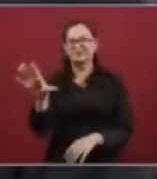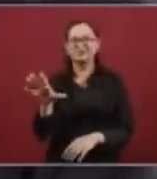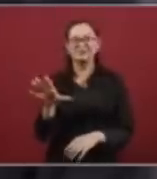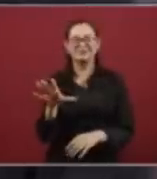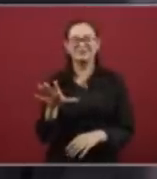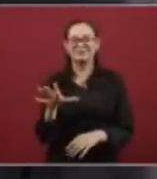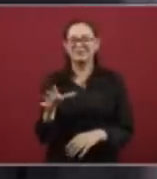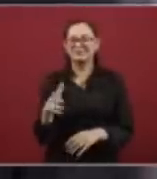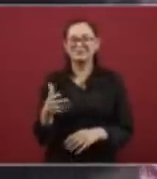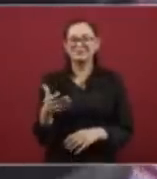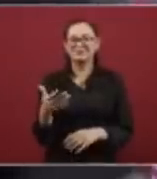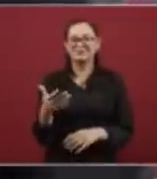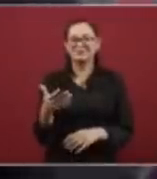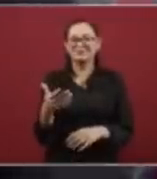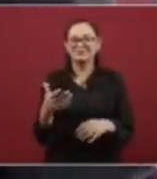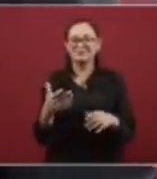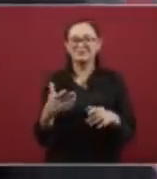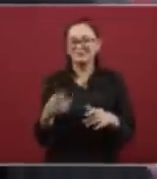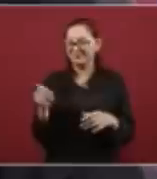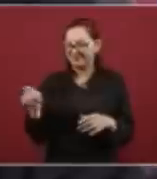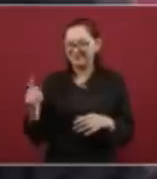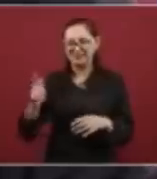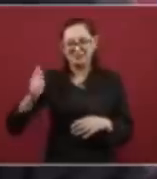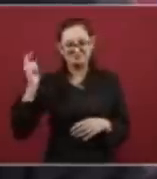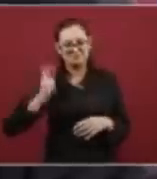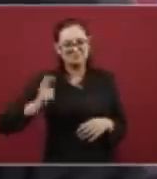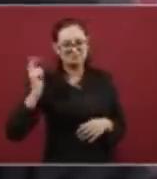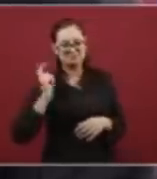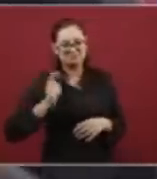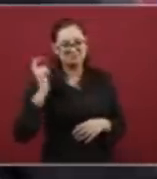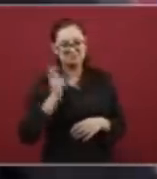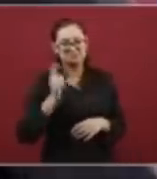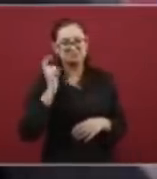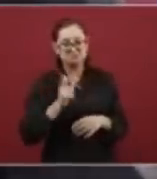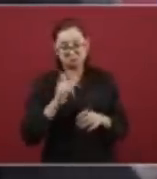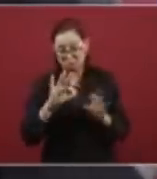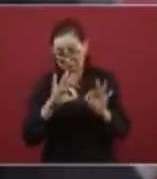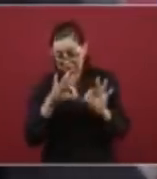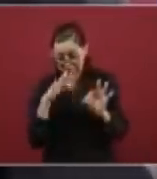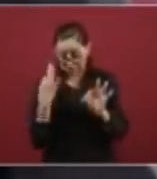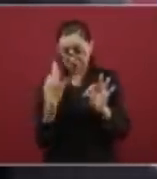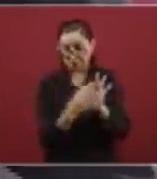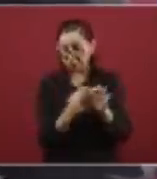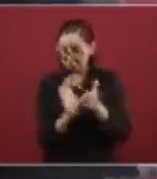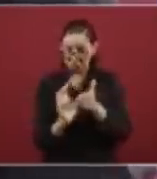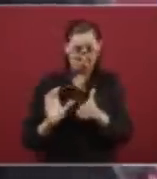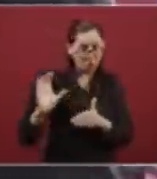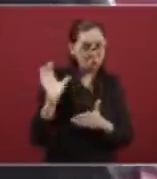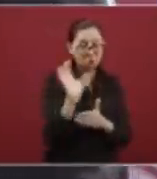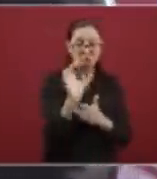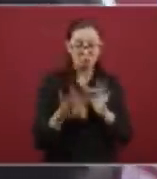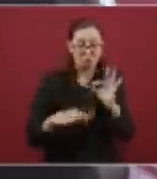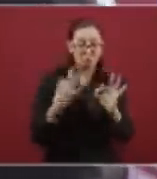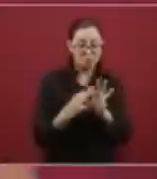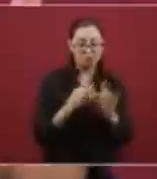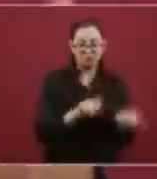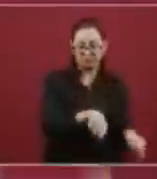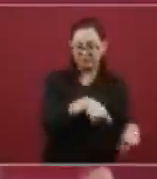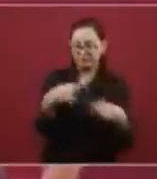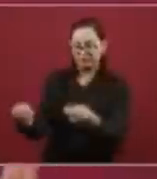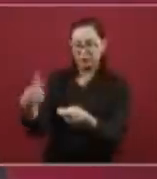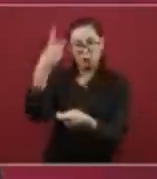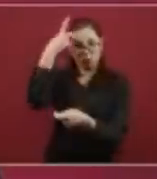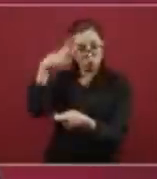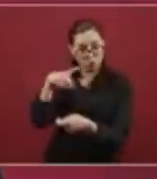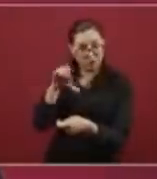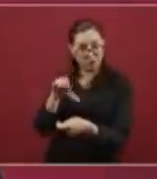es de que el gasoducto no pasa a ser propiedad de la Comisión Federal